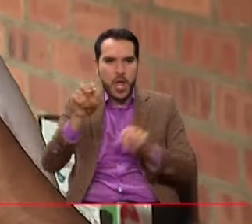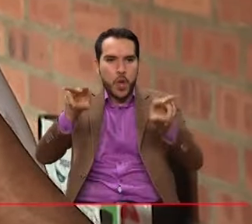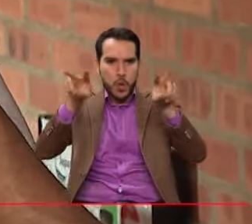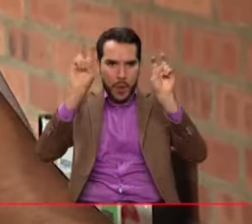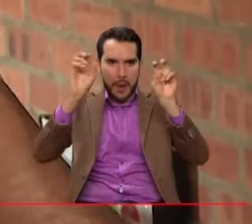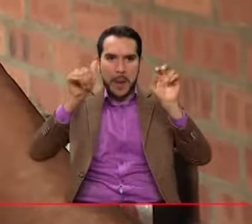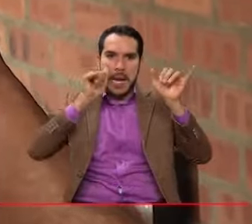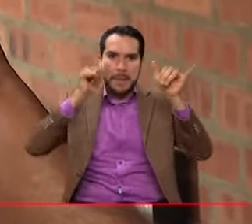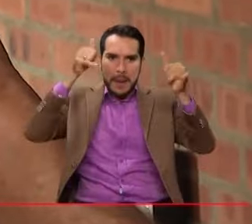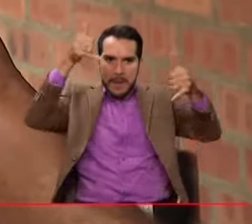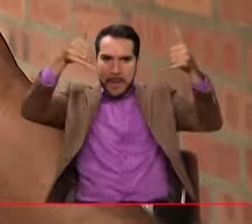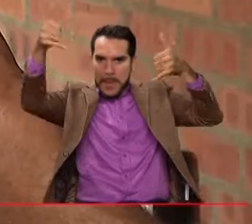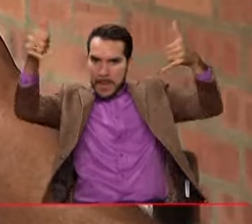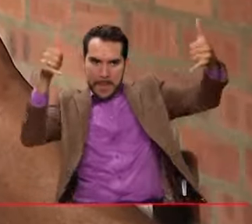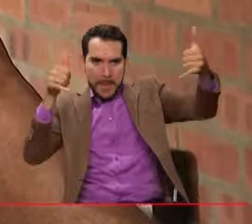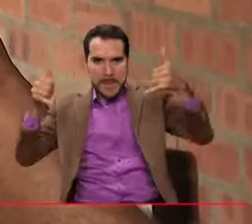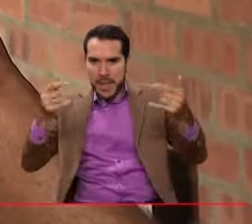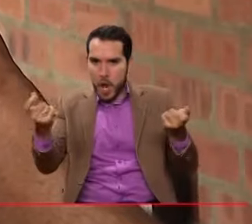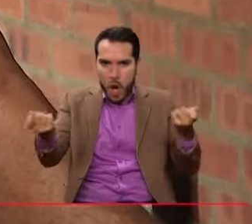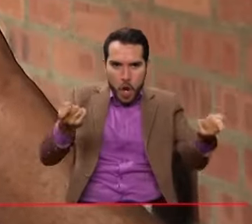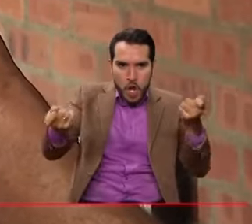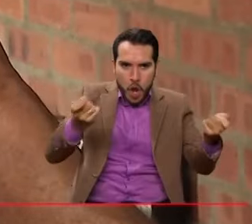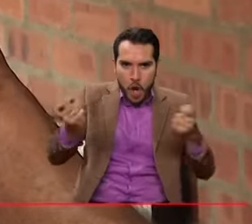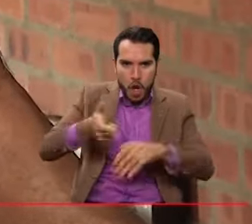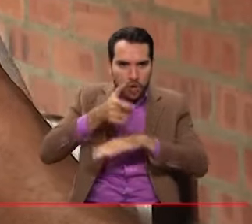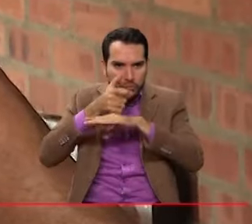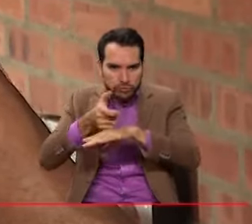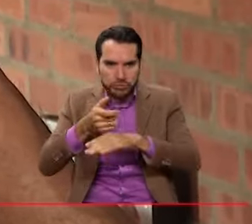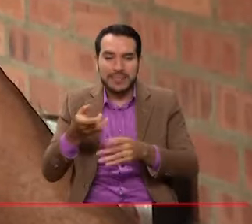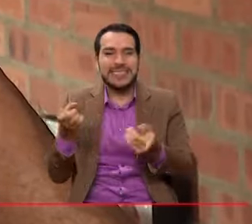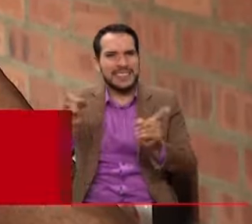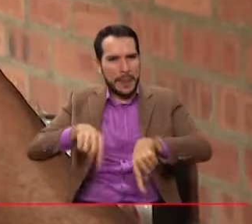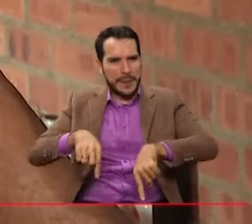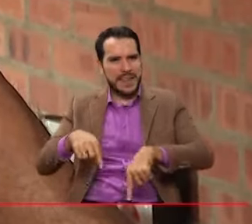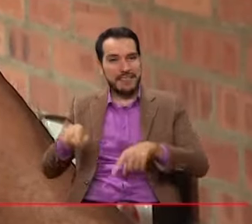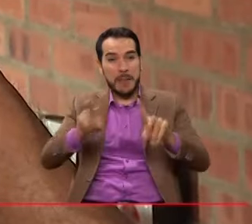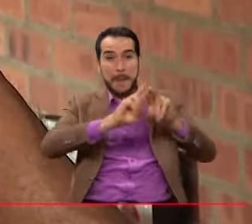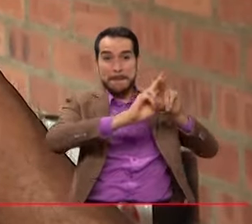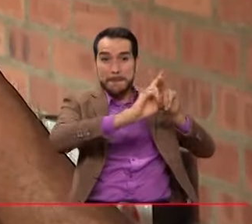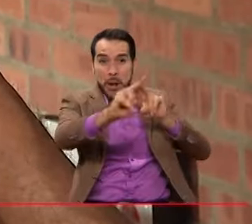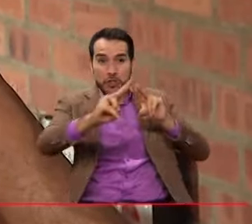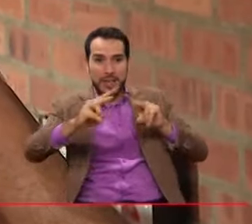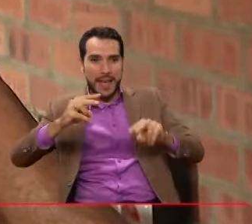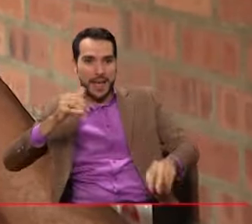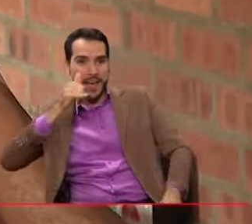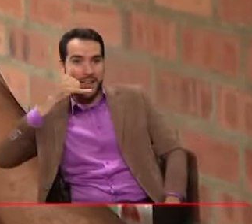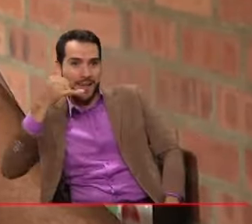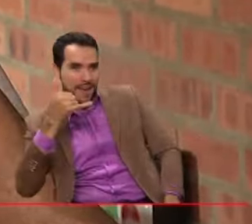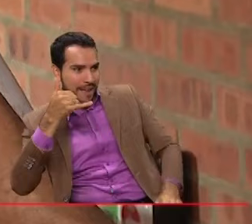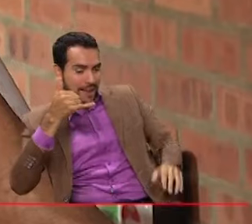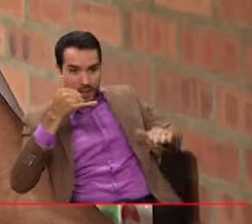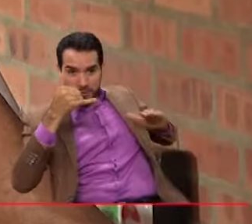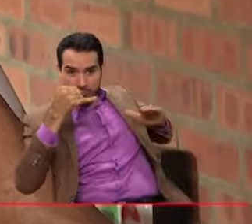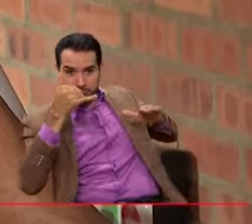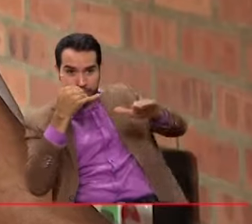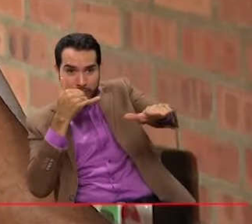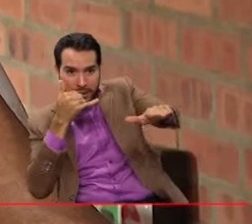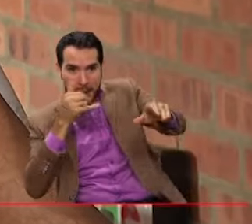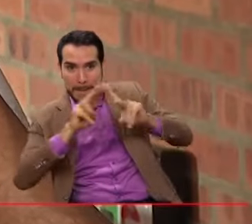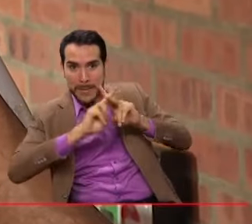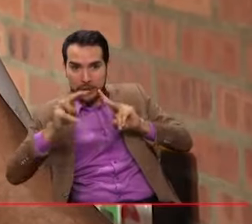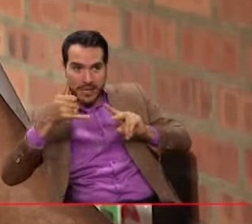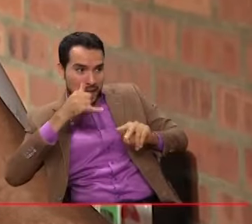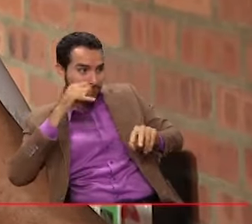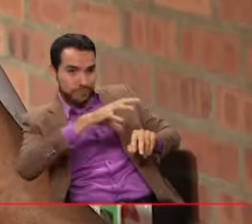control. Adicionalmente, continuamos con los operativos con los cinemómetros, no sé si los han visto, lo que comúnmente llaman radar de velocidad. En este momento